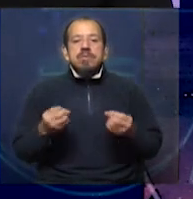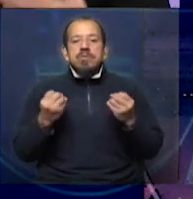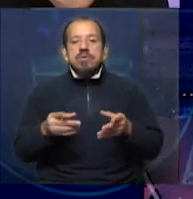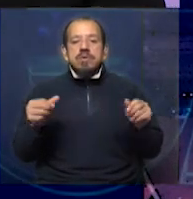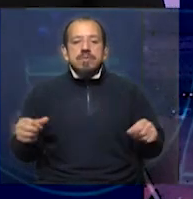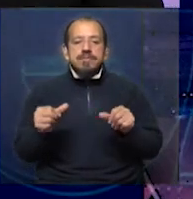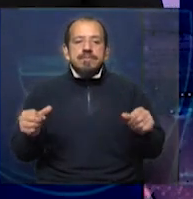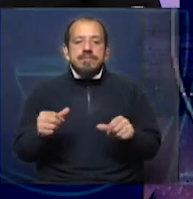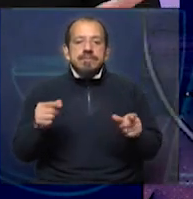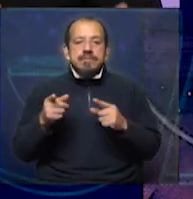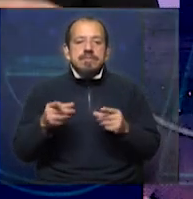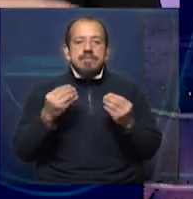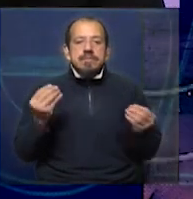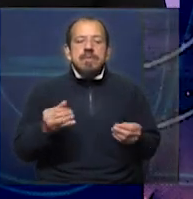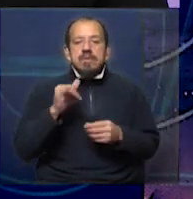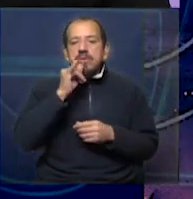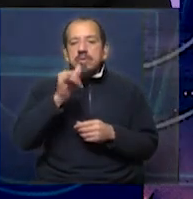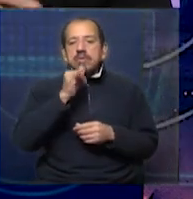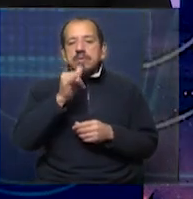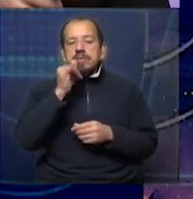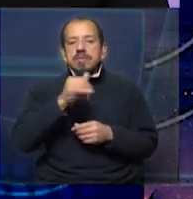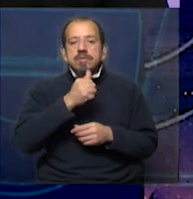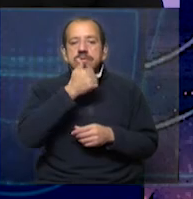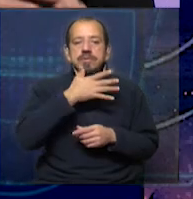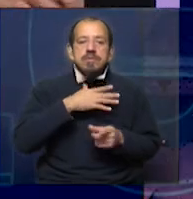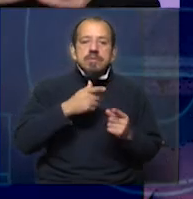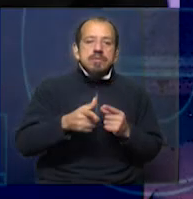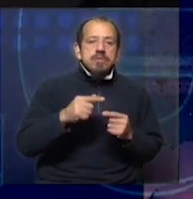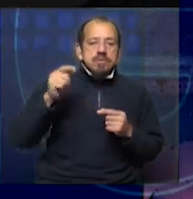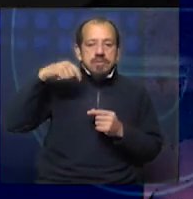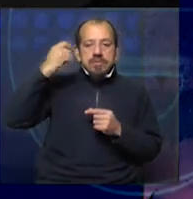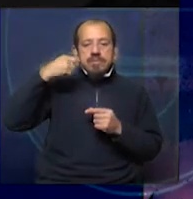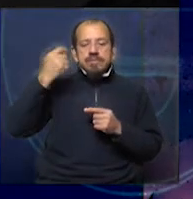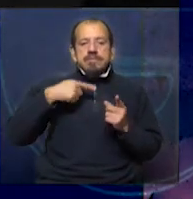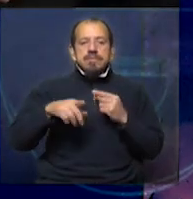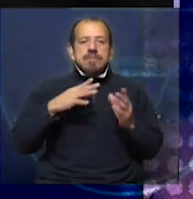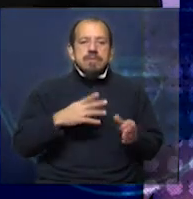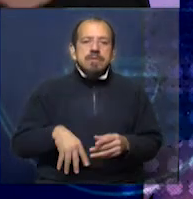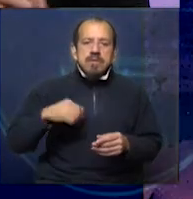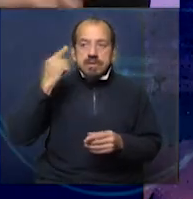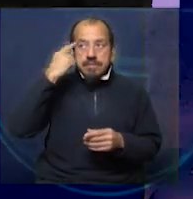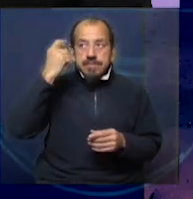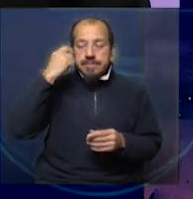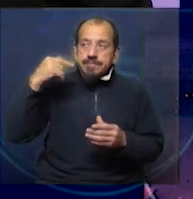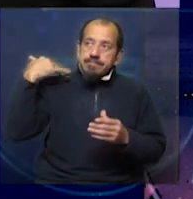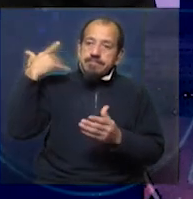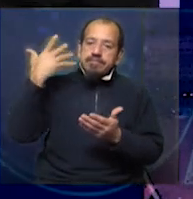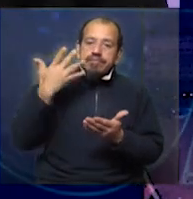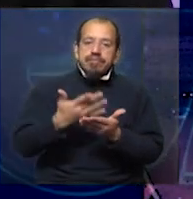manera, cómo contar las historias, los aprendizajes de los cineastas con más trayectoria que traen,